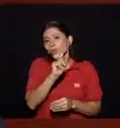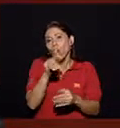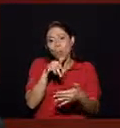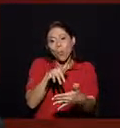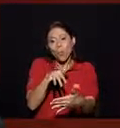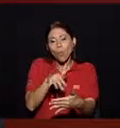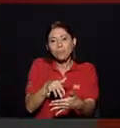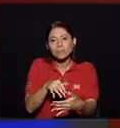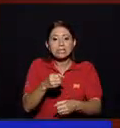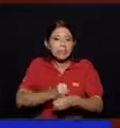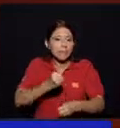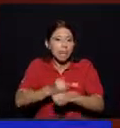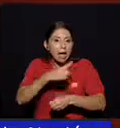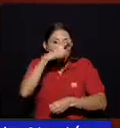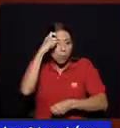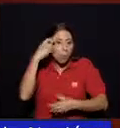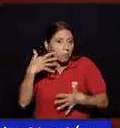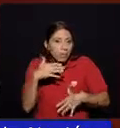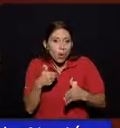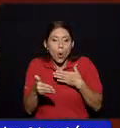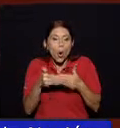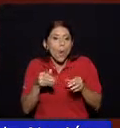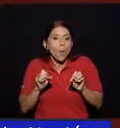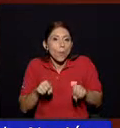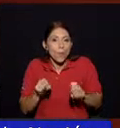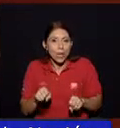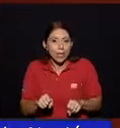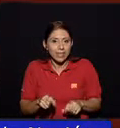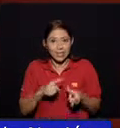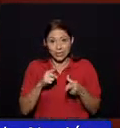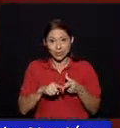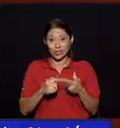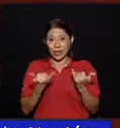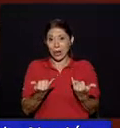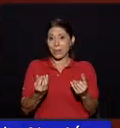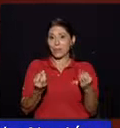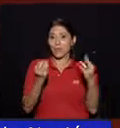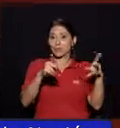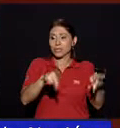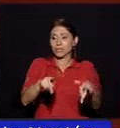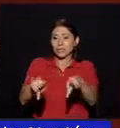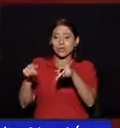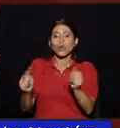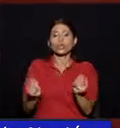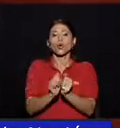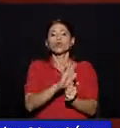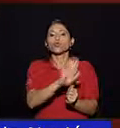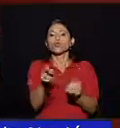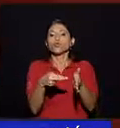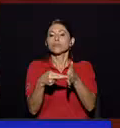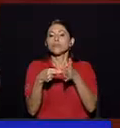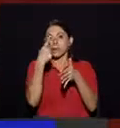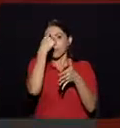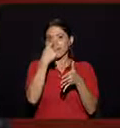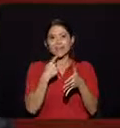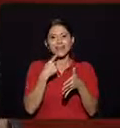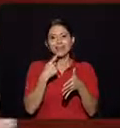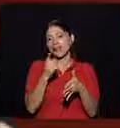digamos, como puede. Ese es un problema estructural, que hay una gran cantidad de población con un perfil que no da para